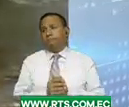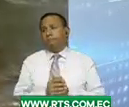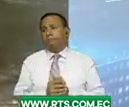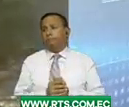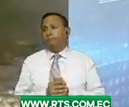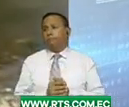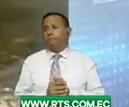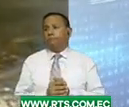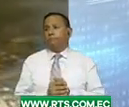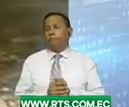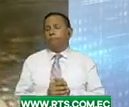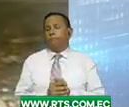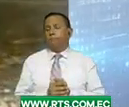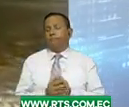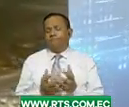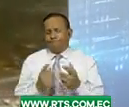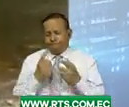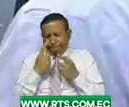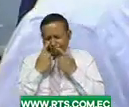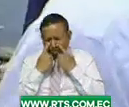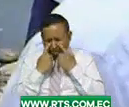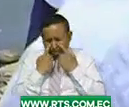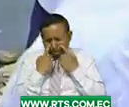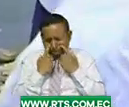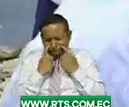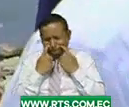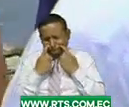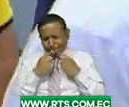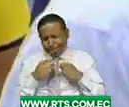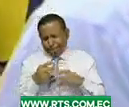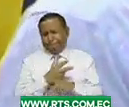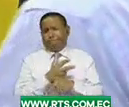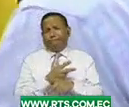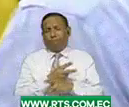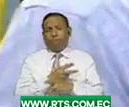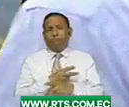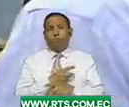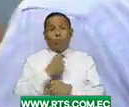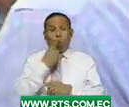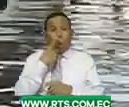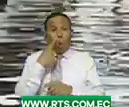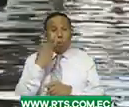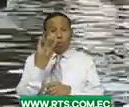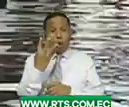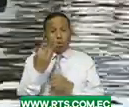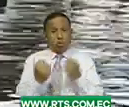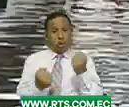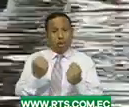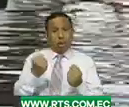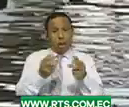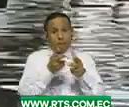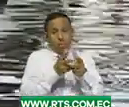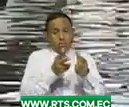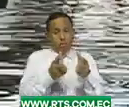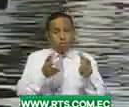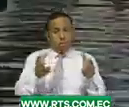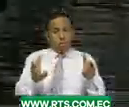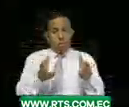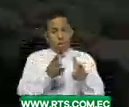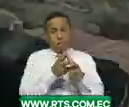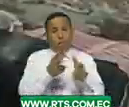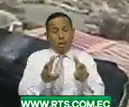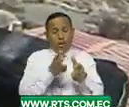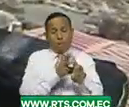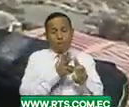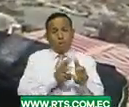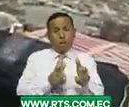ya no contáramos aquí. ¿Eh? Los choferes de las 4 volquetas que terminaron bajo el agua permanecían con